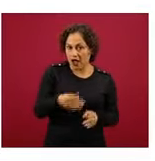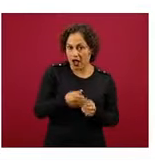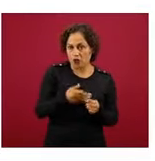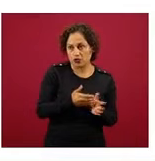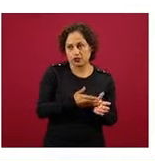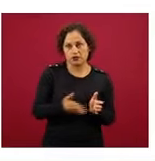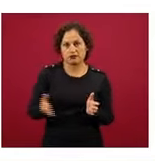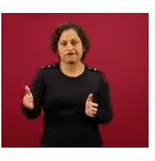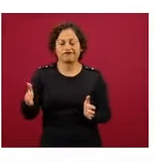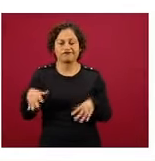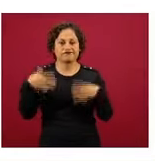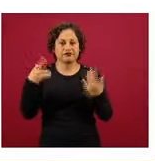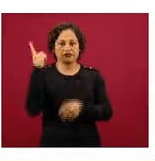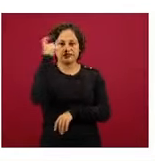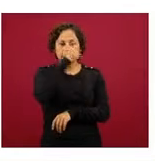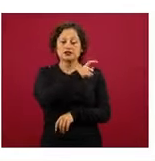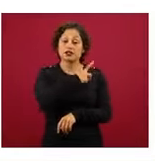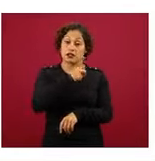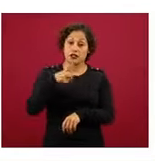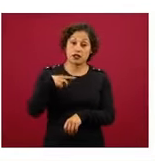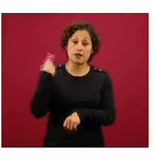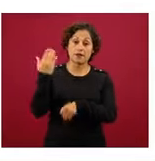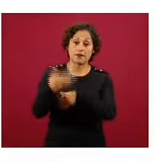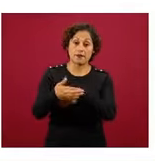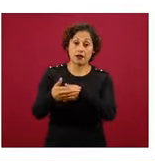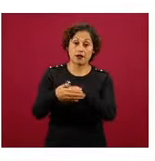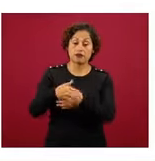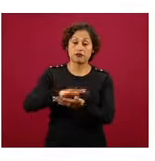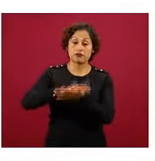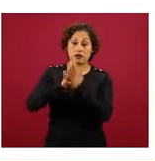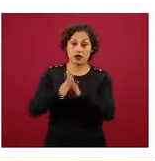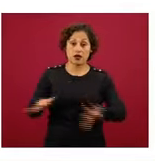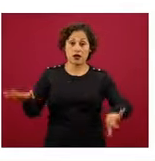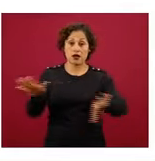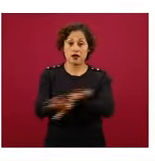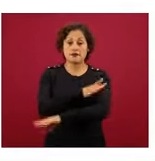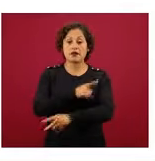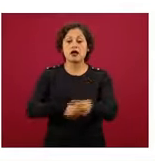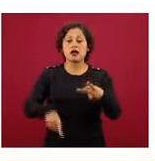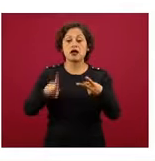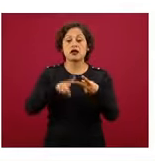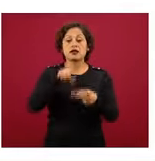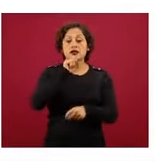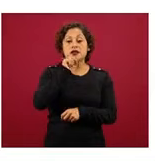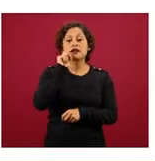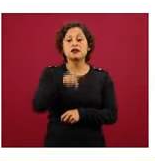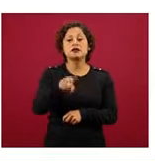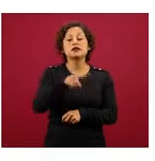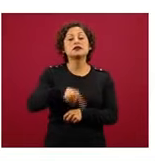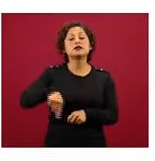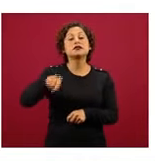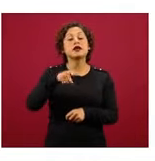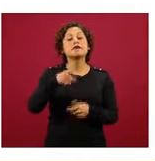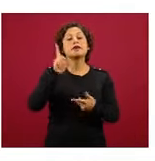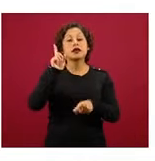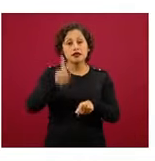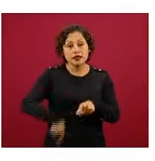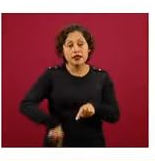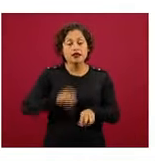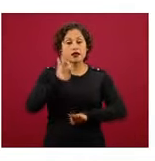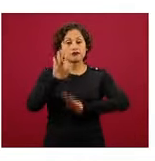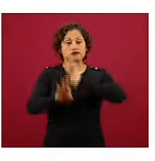cambiar. Estamos también en el proceso de transformar la práctica clínica, introduciendo los principios de la práctica geriátrica en la